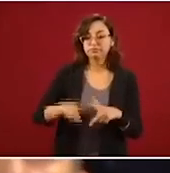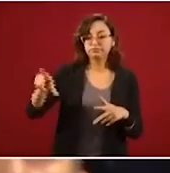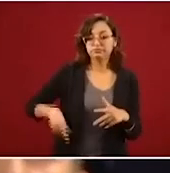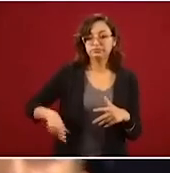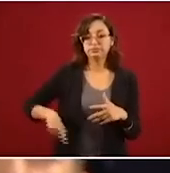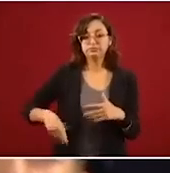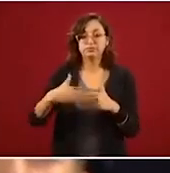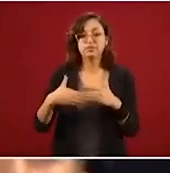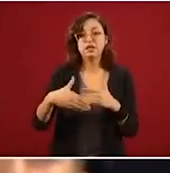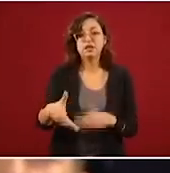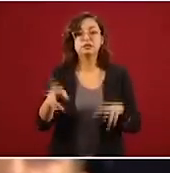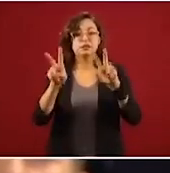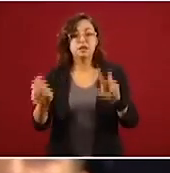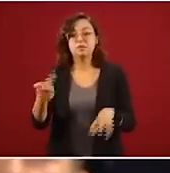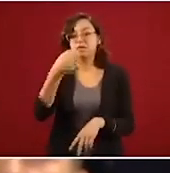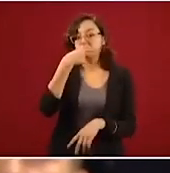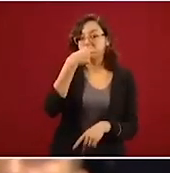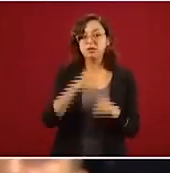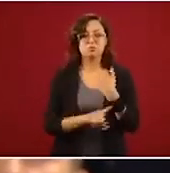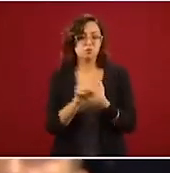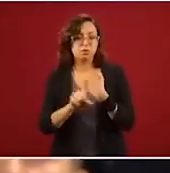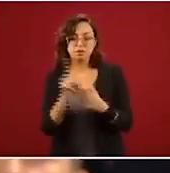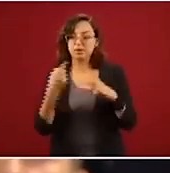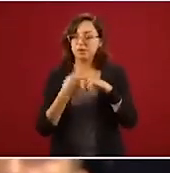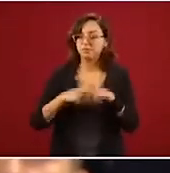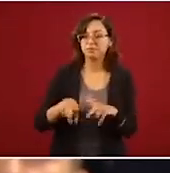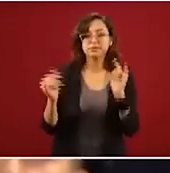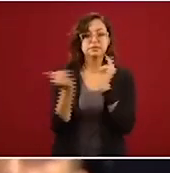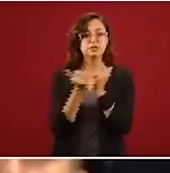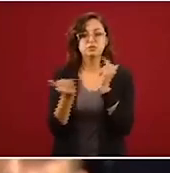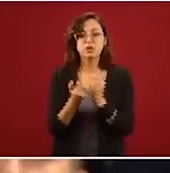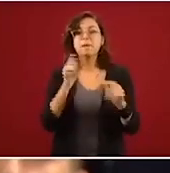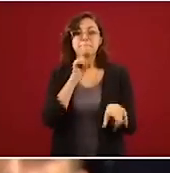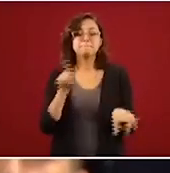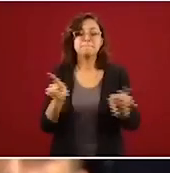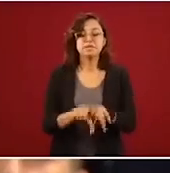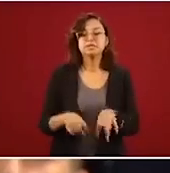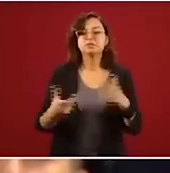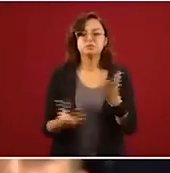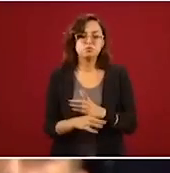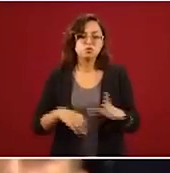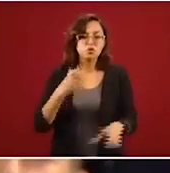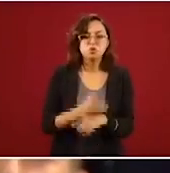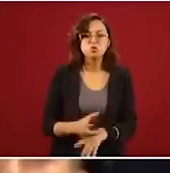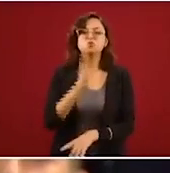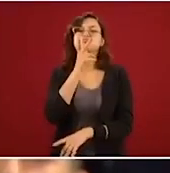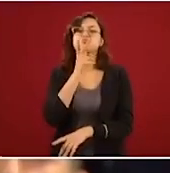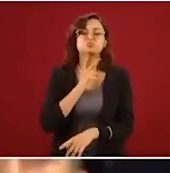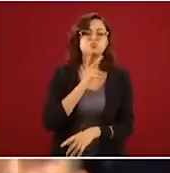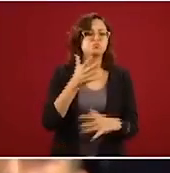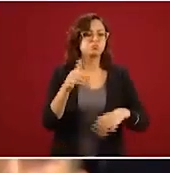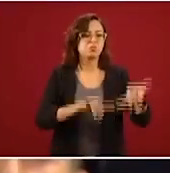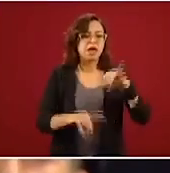el de medicinas. También la comercialización de productos petroquímica básica,